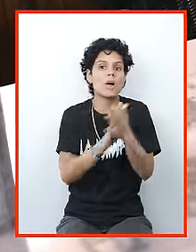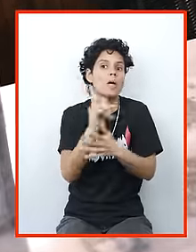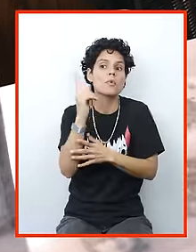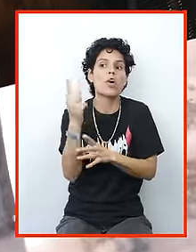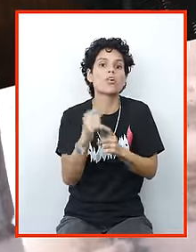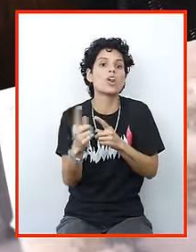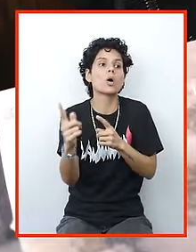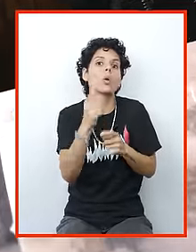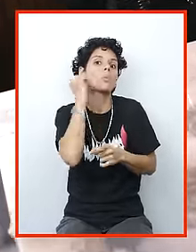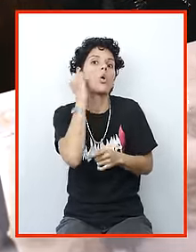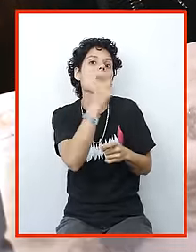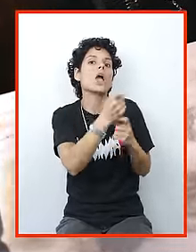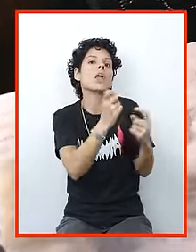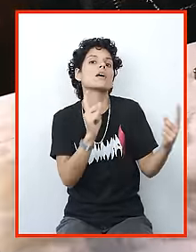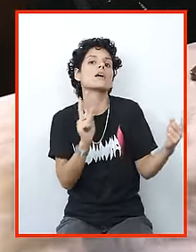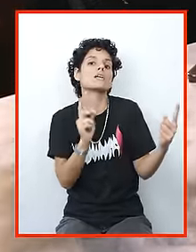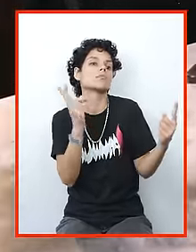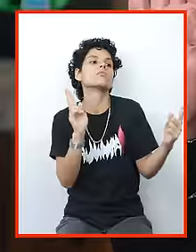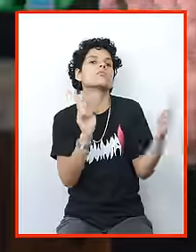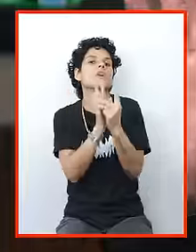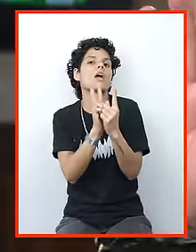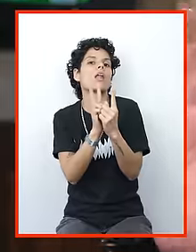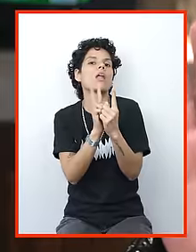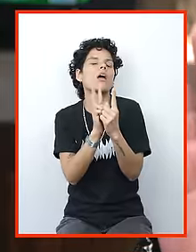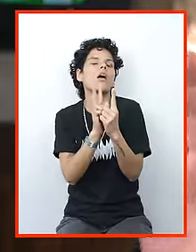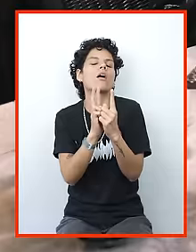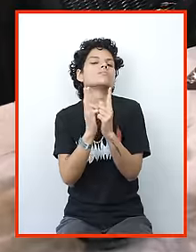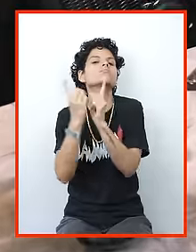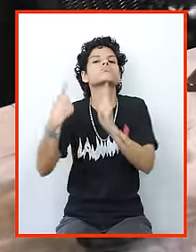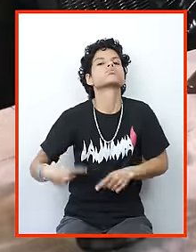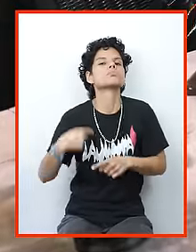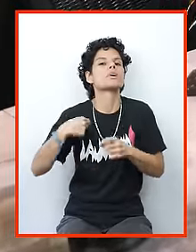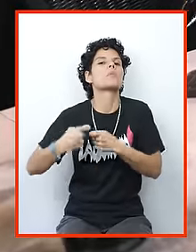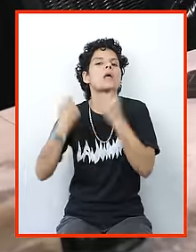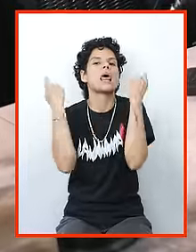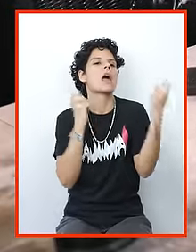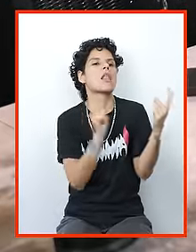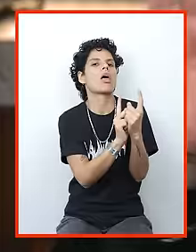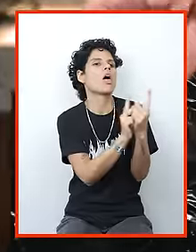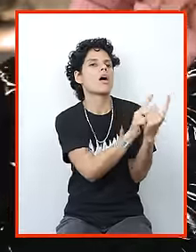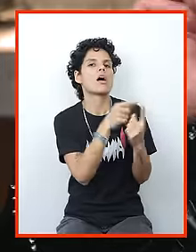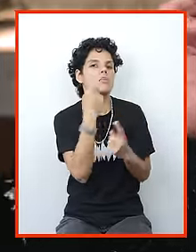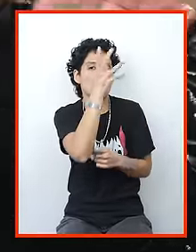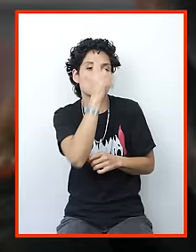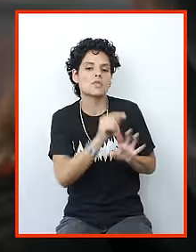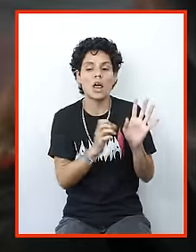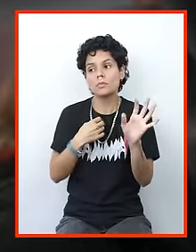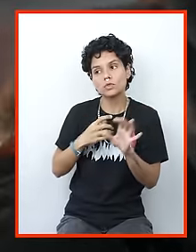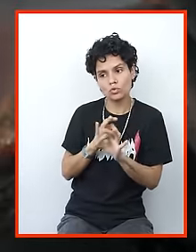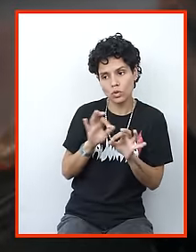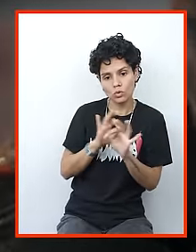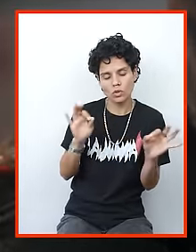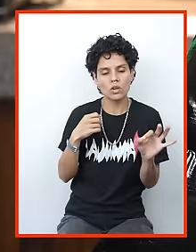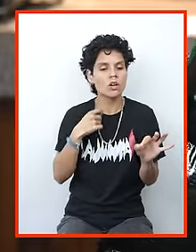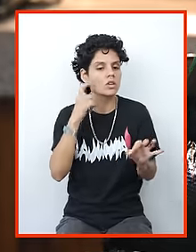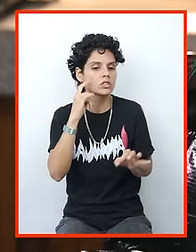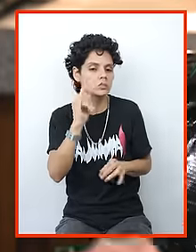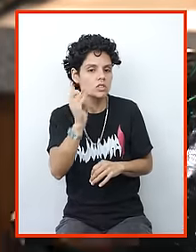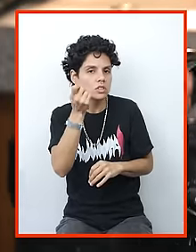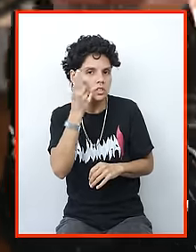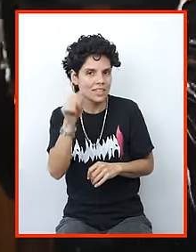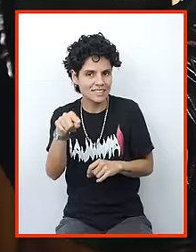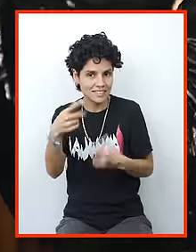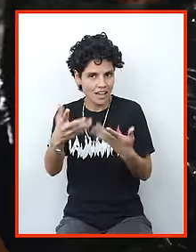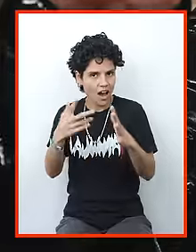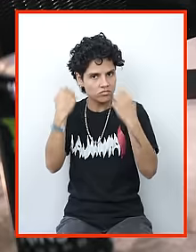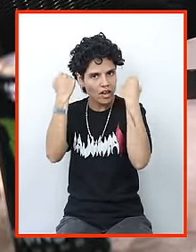la Yoko Ono. Ya. Yeah. Que en todo camino puede estar. No. A mí nunca me ha pasado porque yo no soy cero así. Tampoco ese no es mi caso. Sí, pues sí, yo